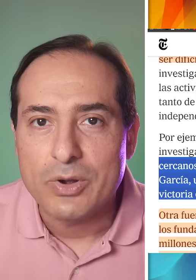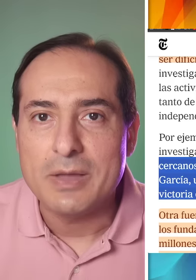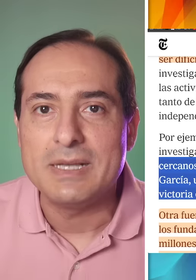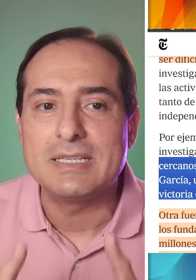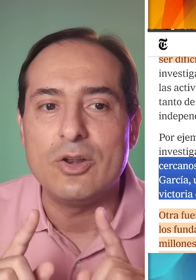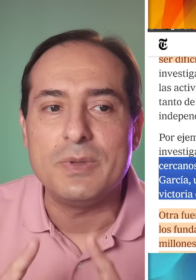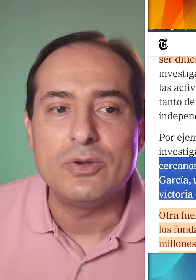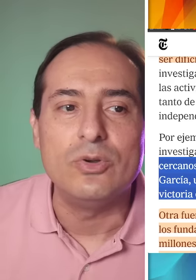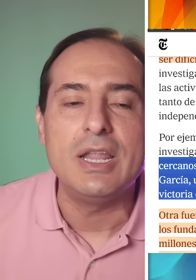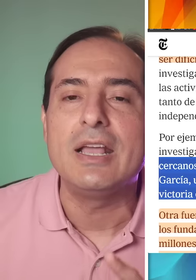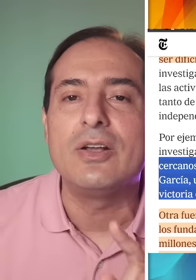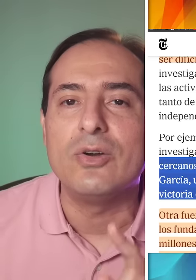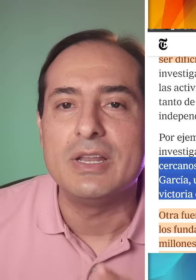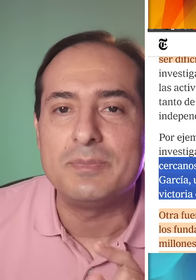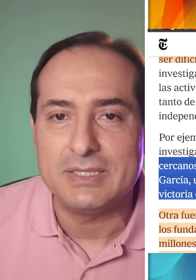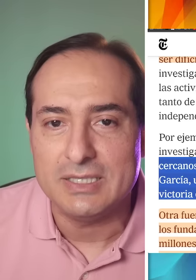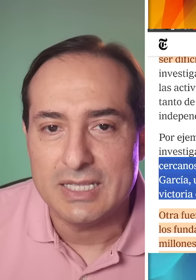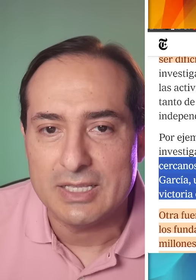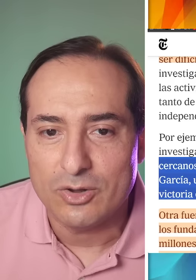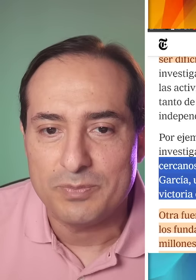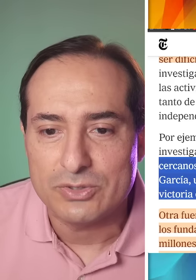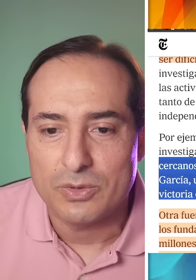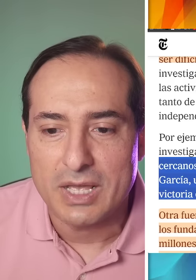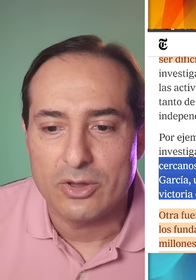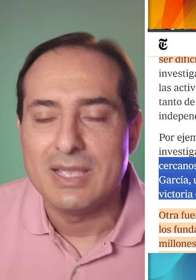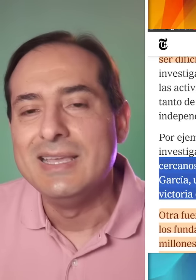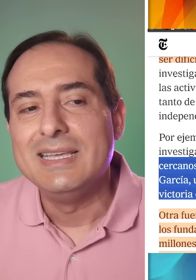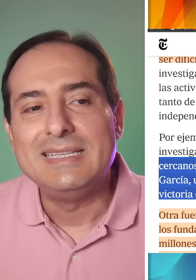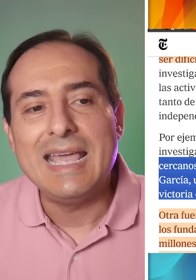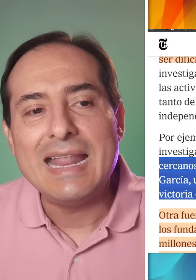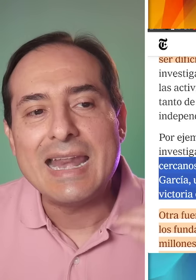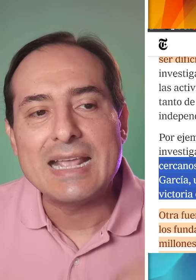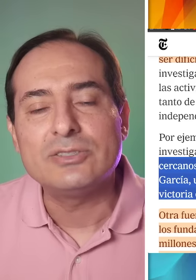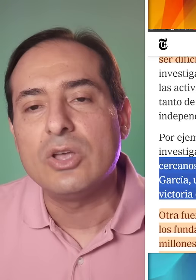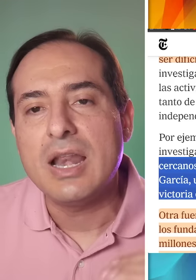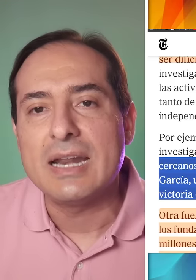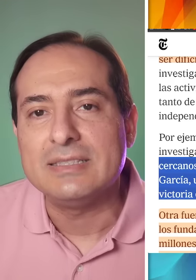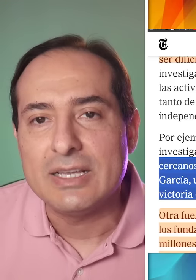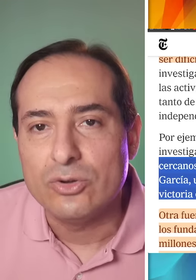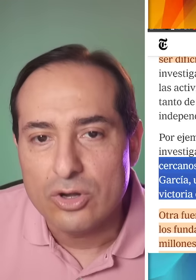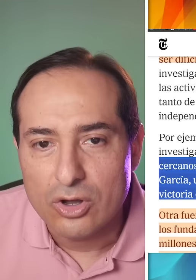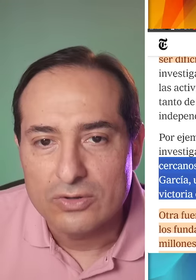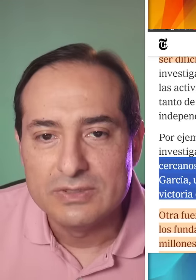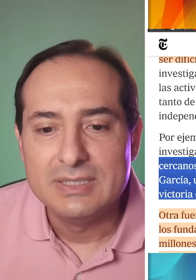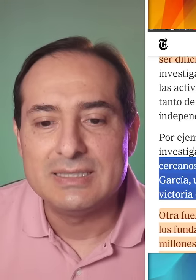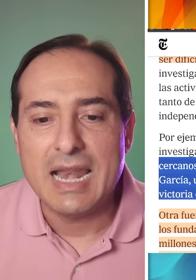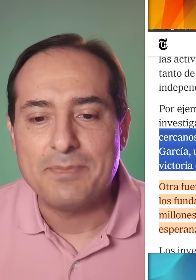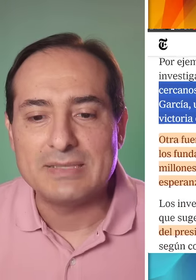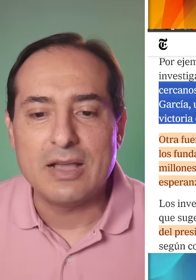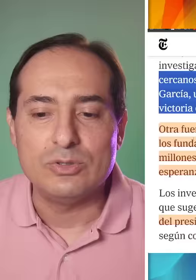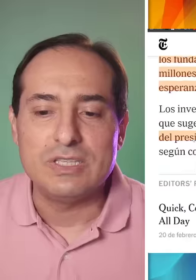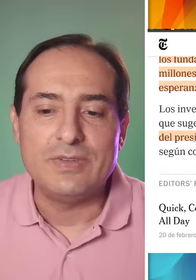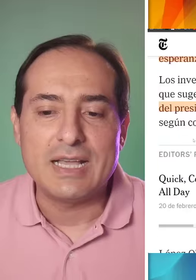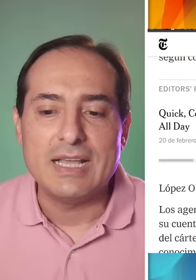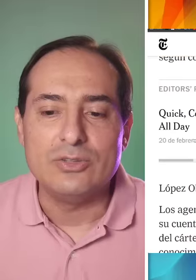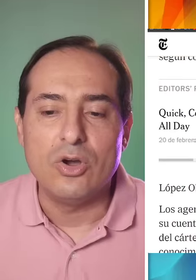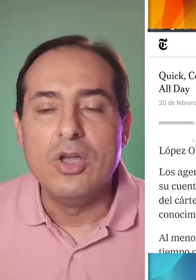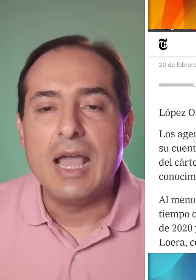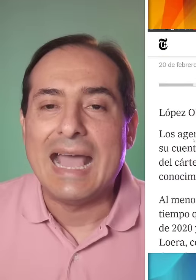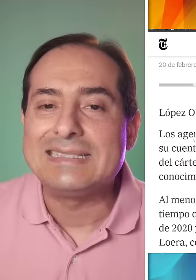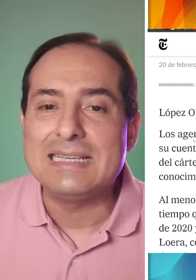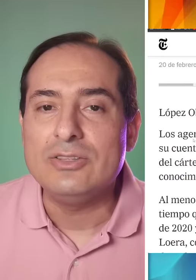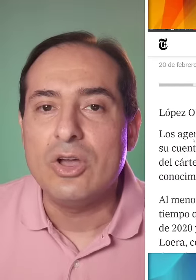hay pruebas que lo vinculen con el presidente López Obrador. Y en el resto del artículo se la pasan